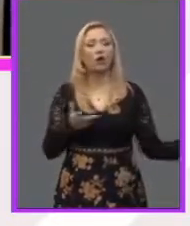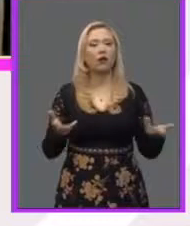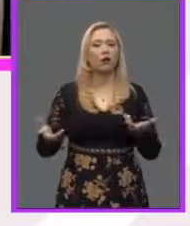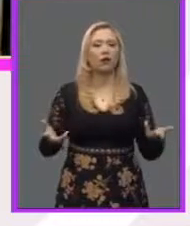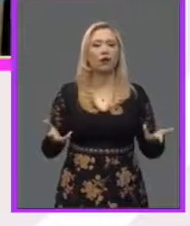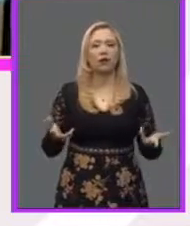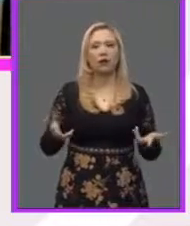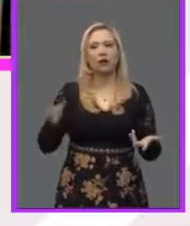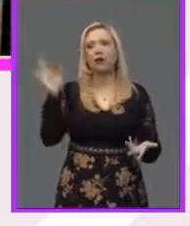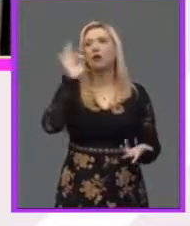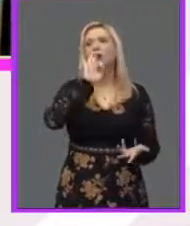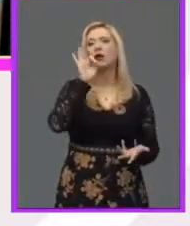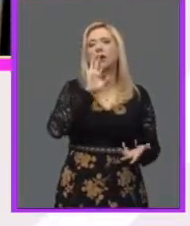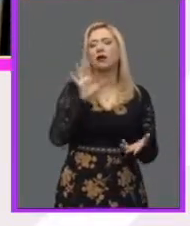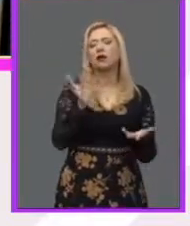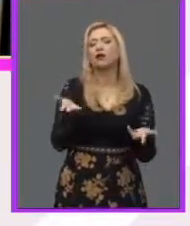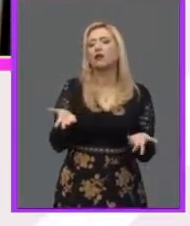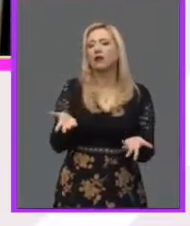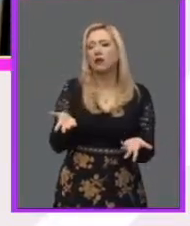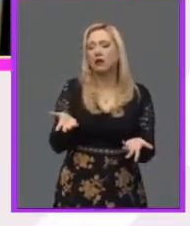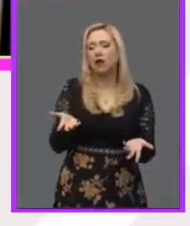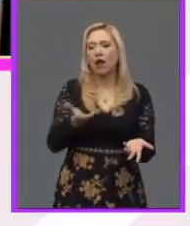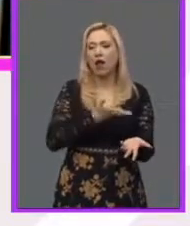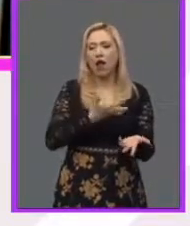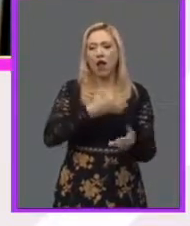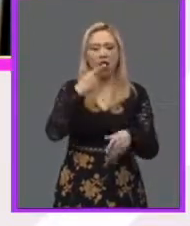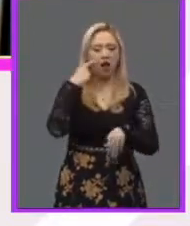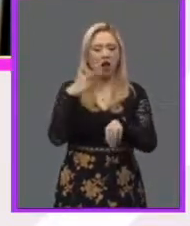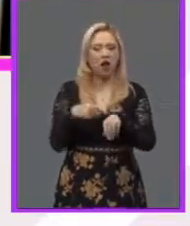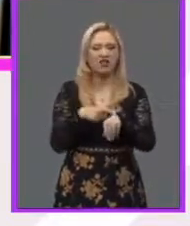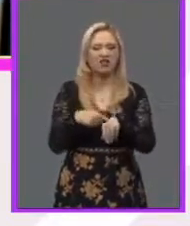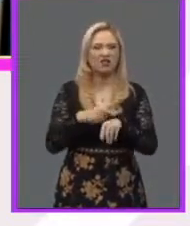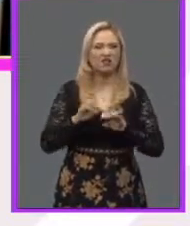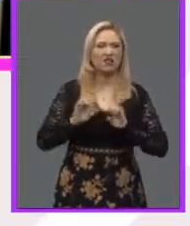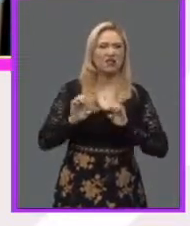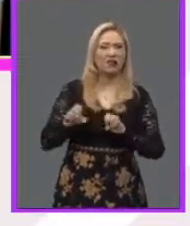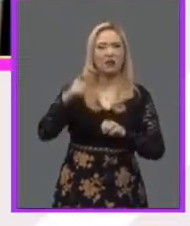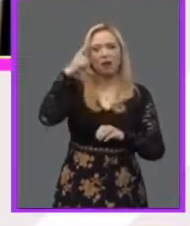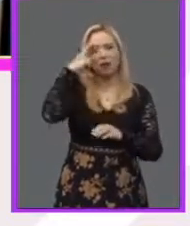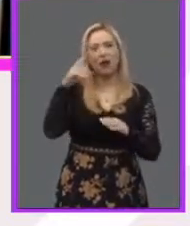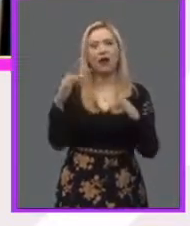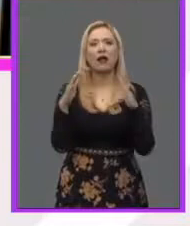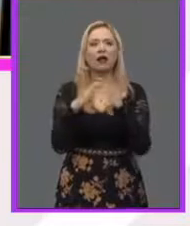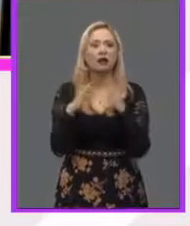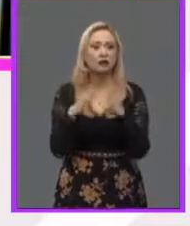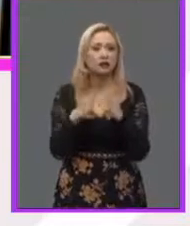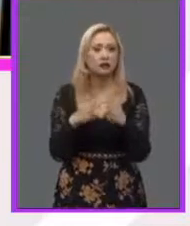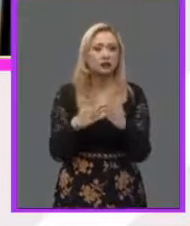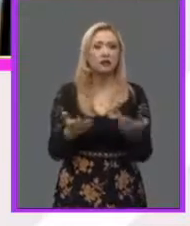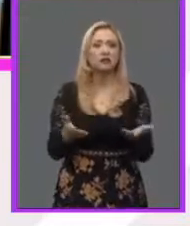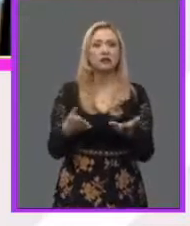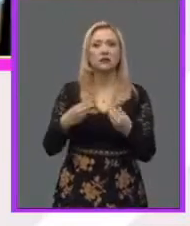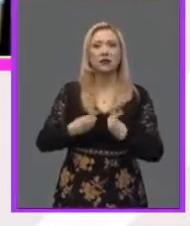México, pues lo mismo nos puede esperar cuando hablamos de la existencia de racismo en el acceso a la vivienda.